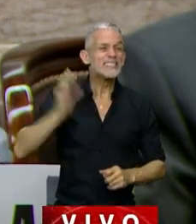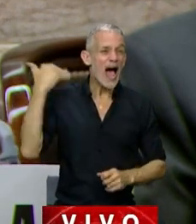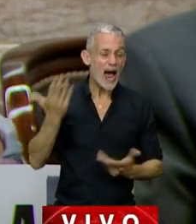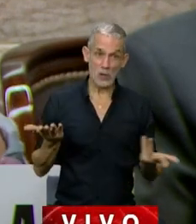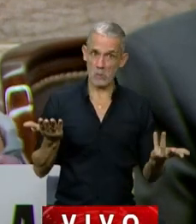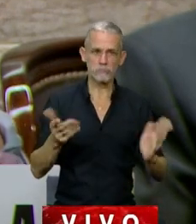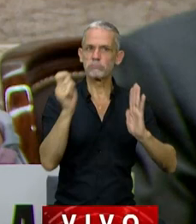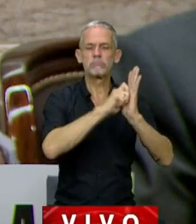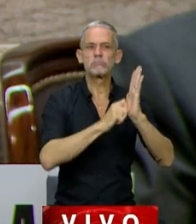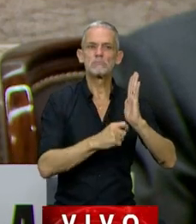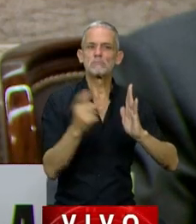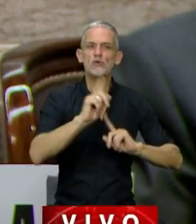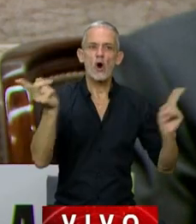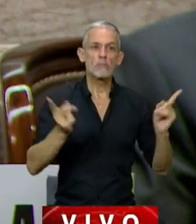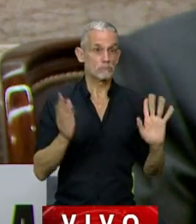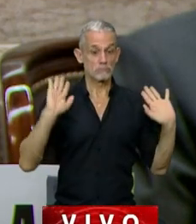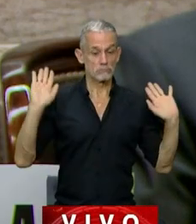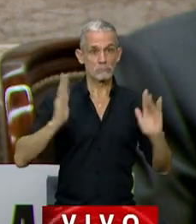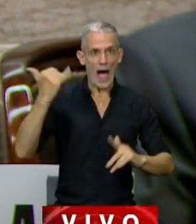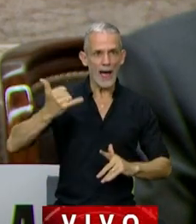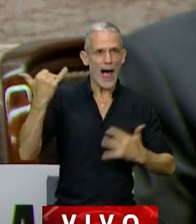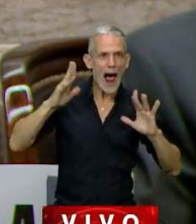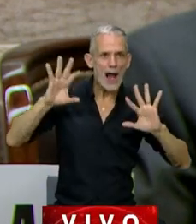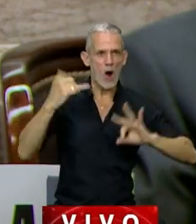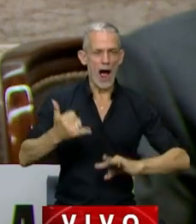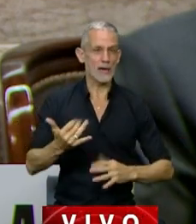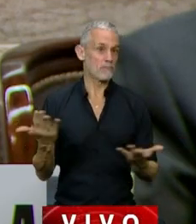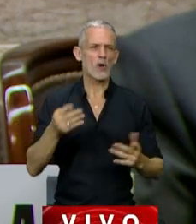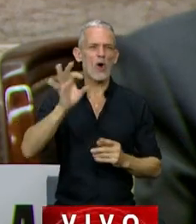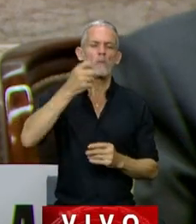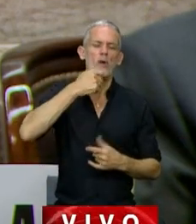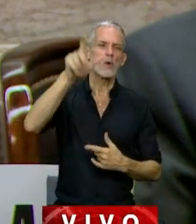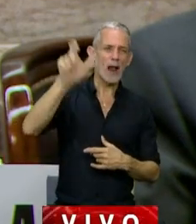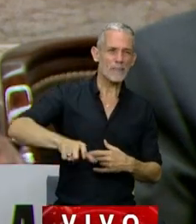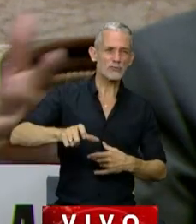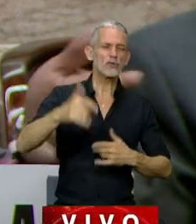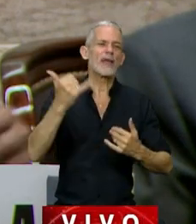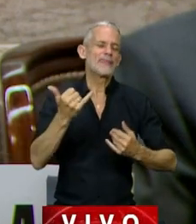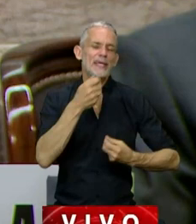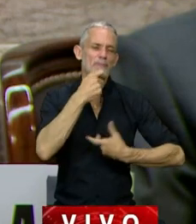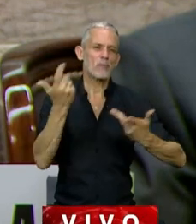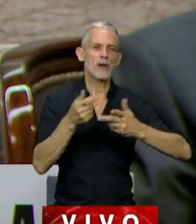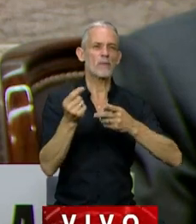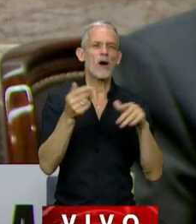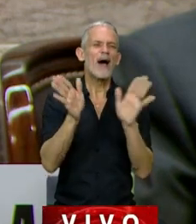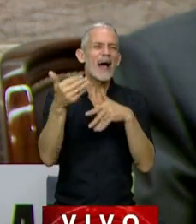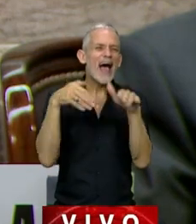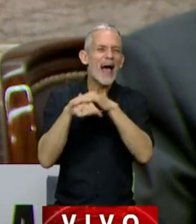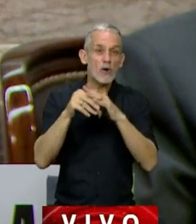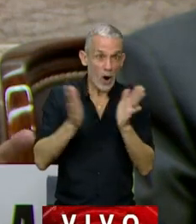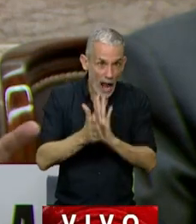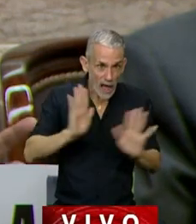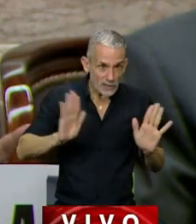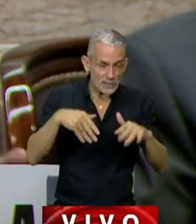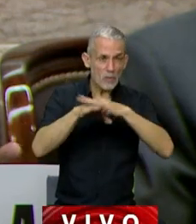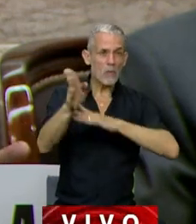podría acceder a este beneficio. O una persona que cuente con una caja de ahorro gratuita